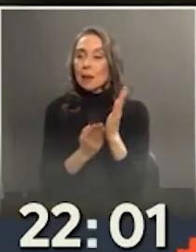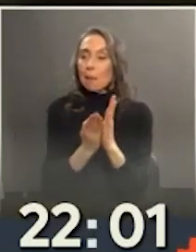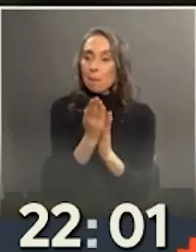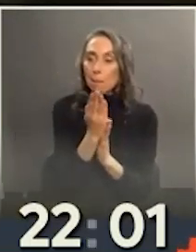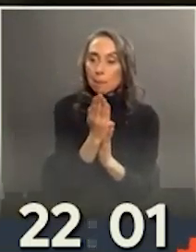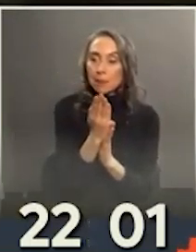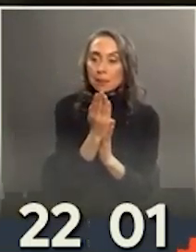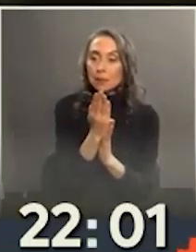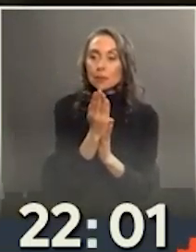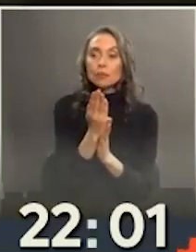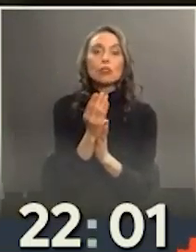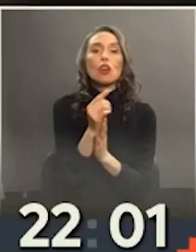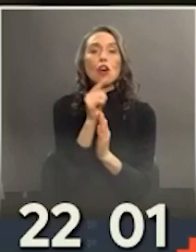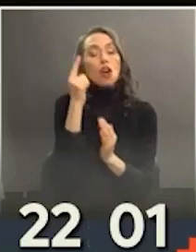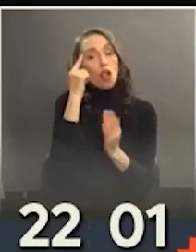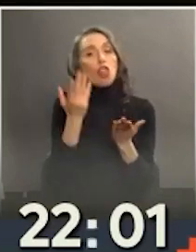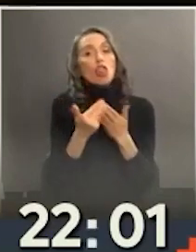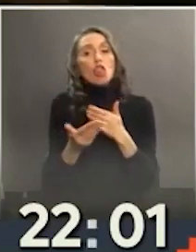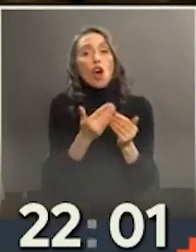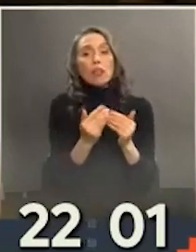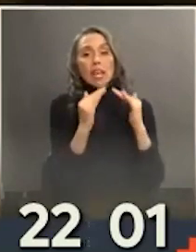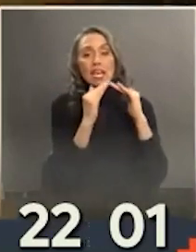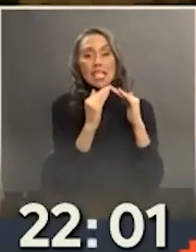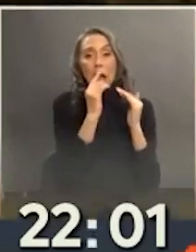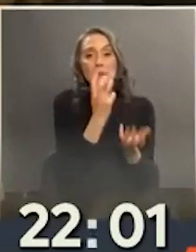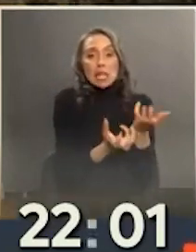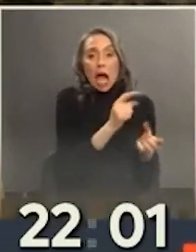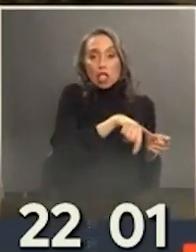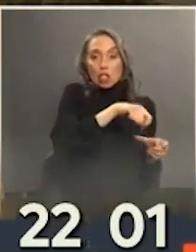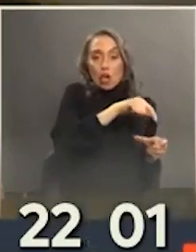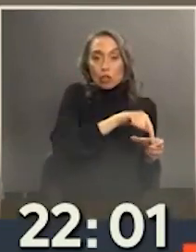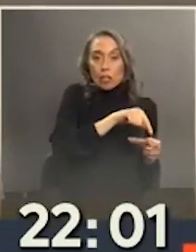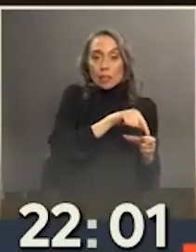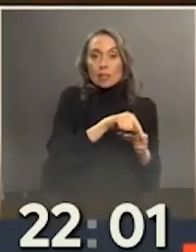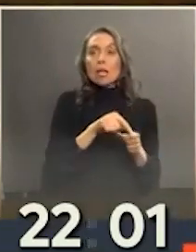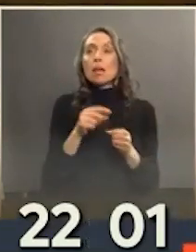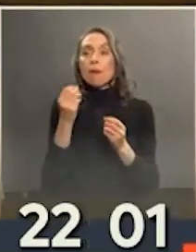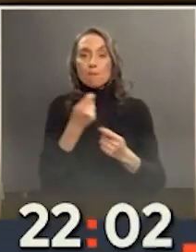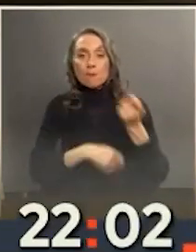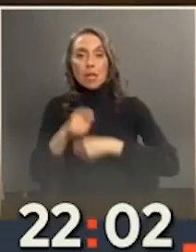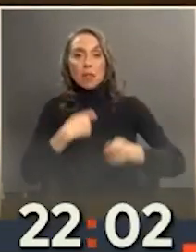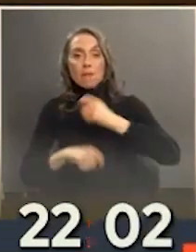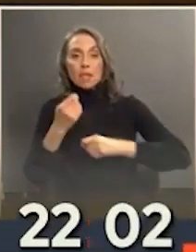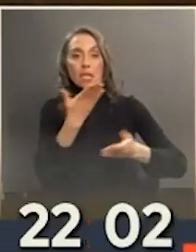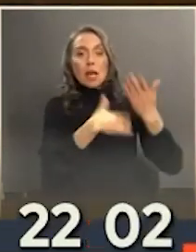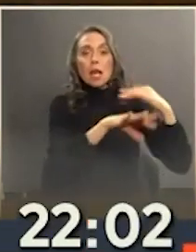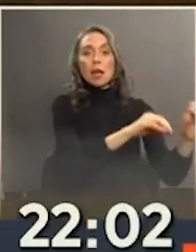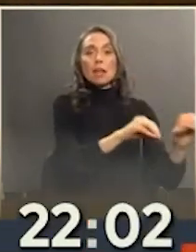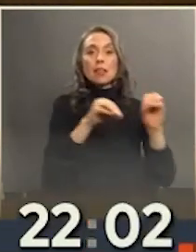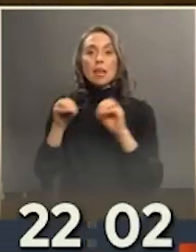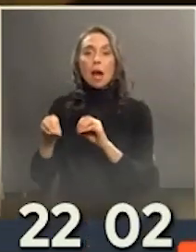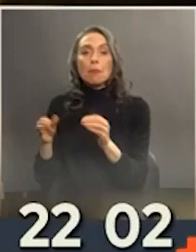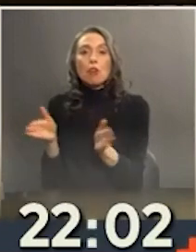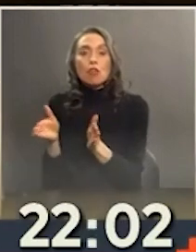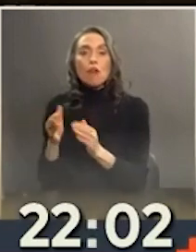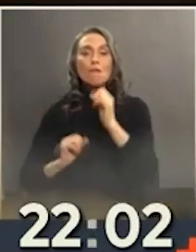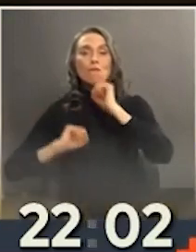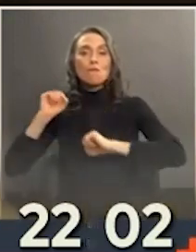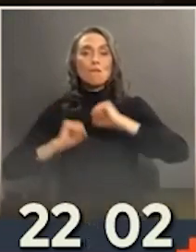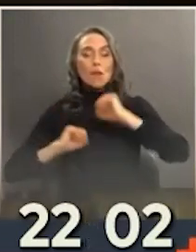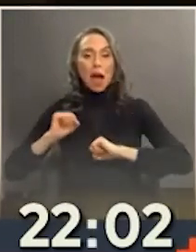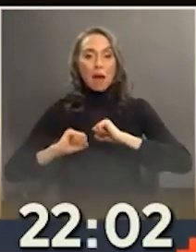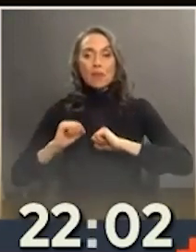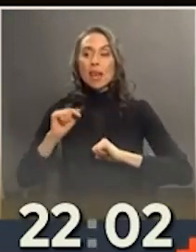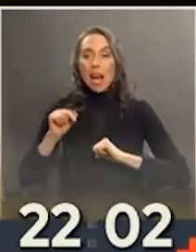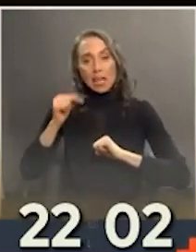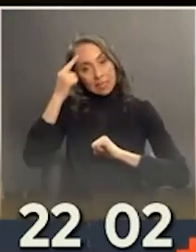muchos, en la cocina de la casa, hasta que, respaldados por las buenas cifras, se cambiaron a esta pequeña fábrica, desde donde